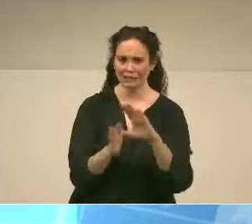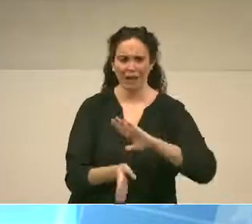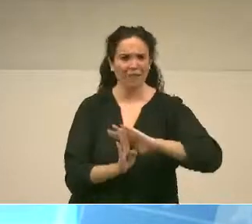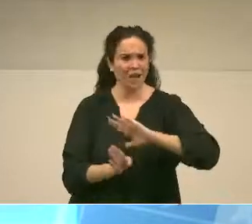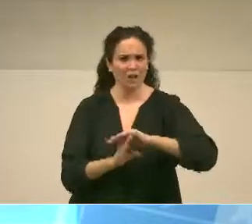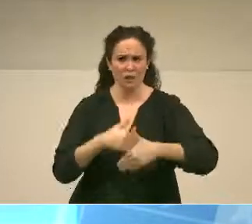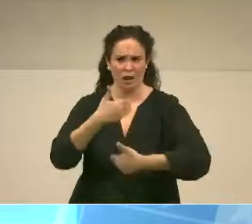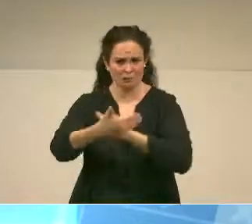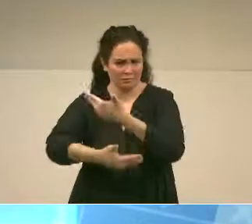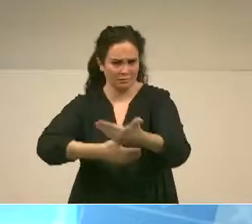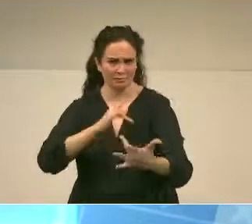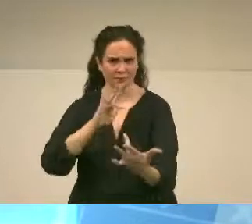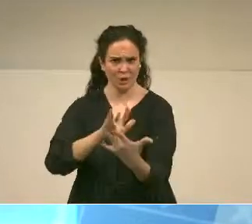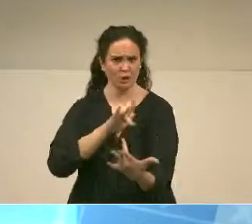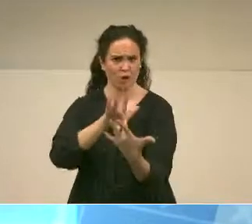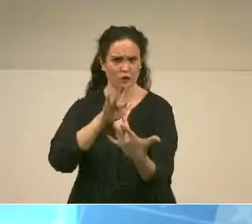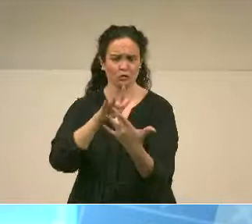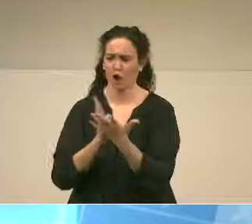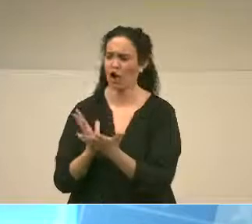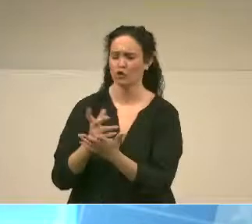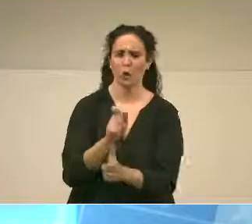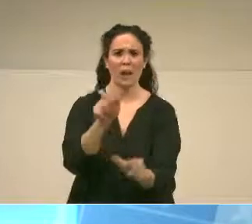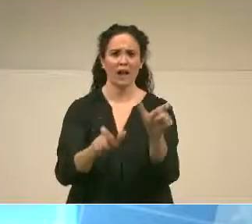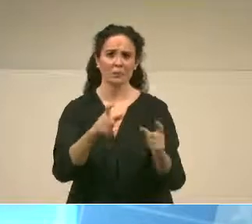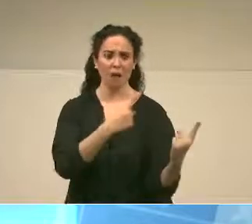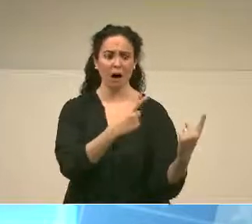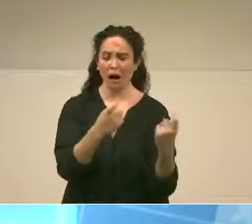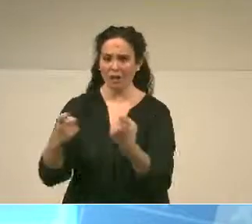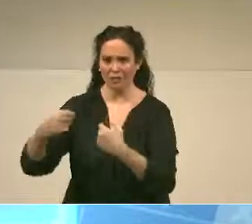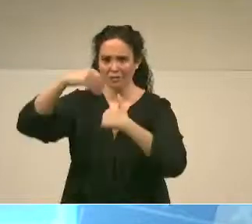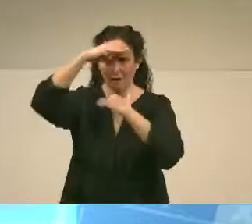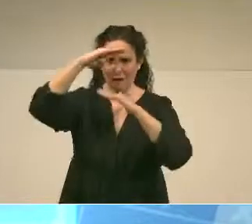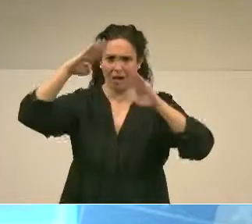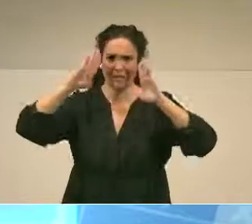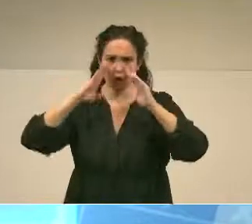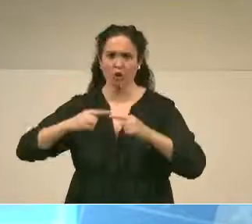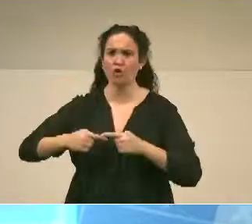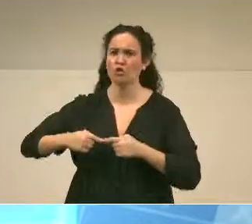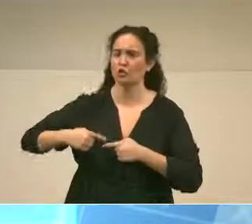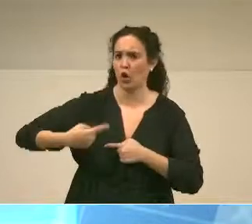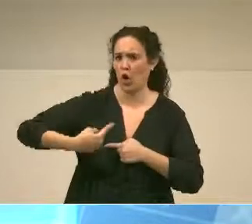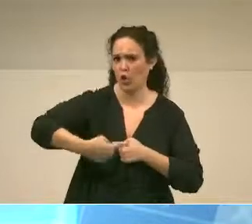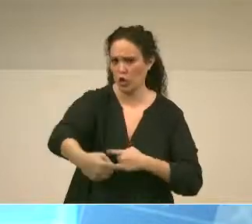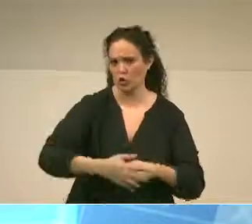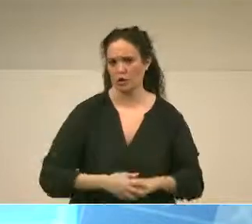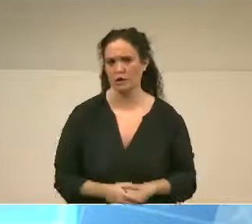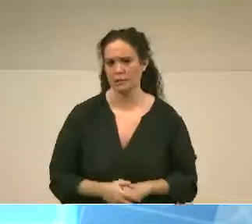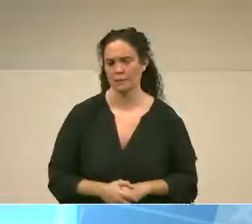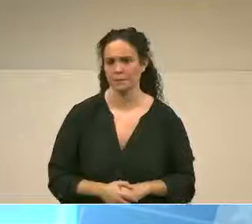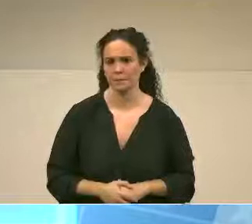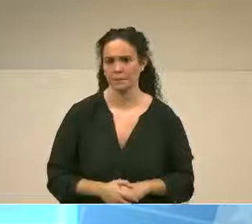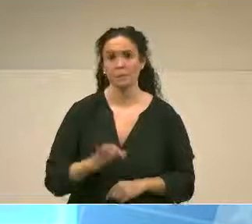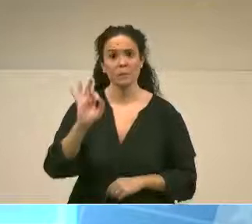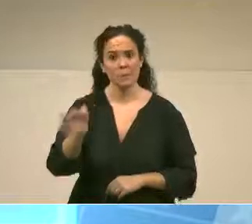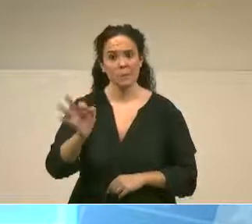atendiendo, como lo está haciendo, a toda persona que lo necesite todos los días. Sí, es cierto que